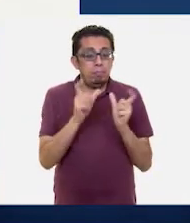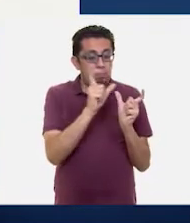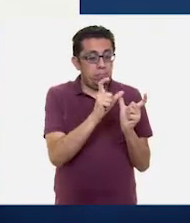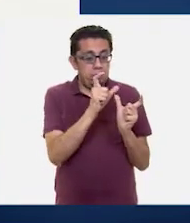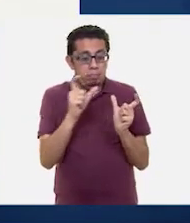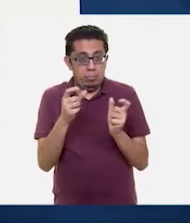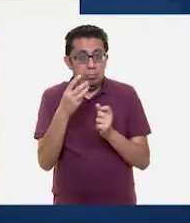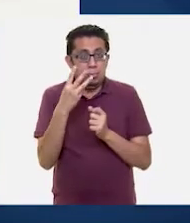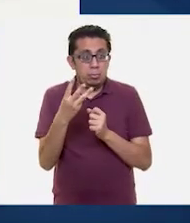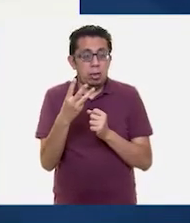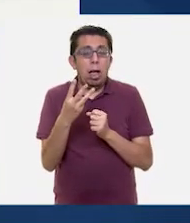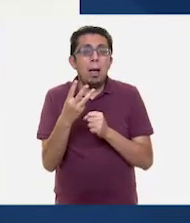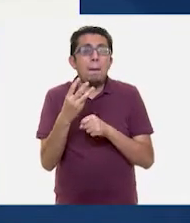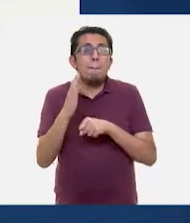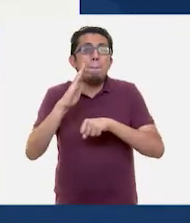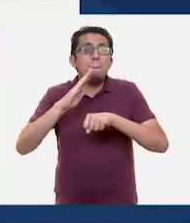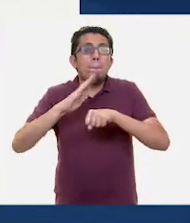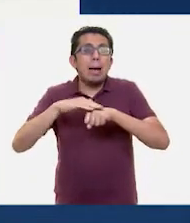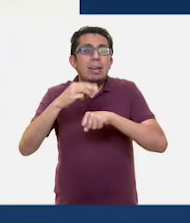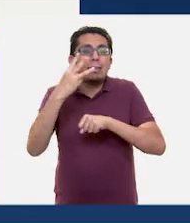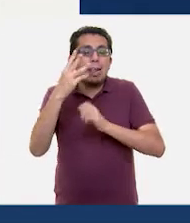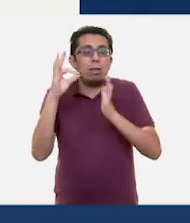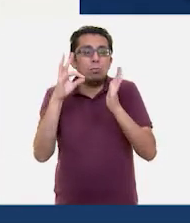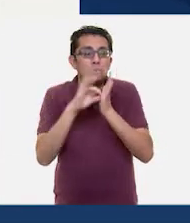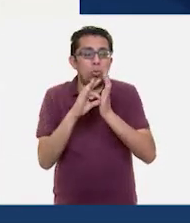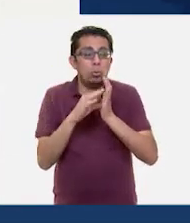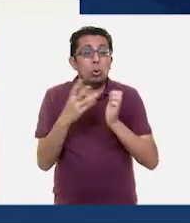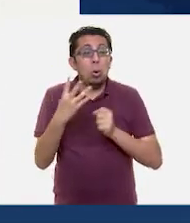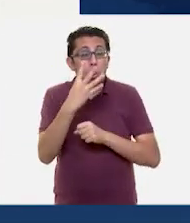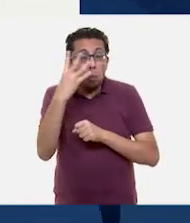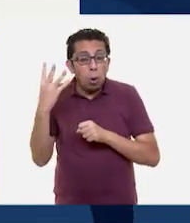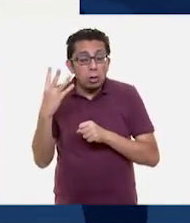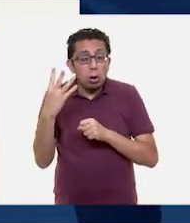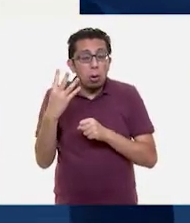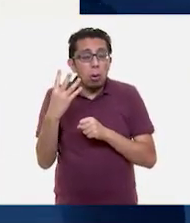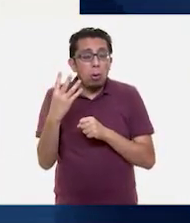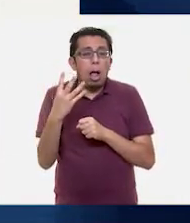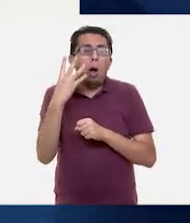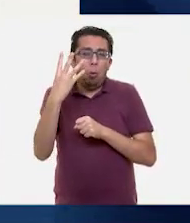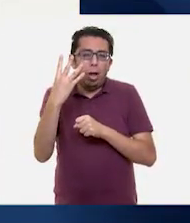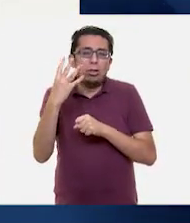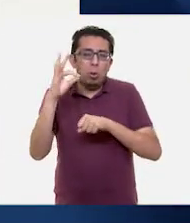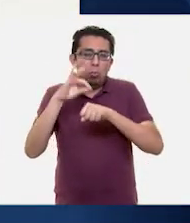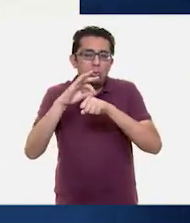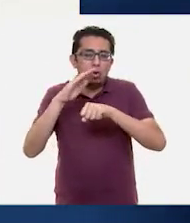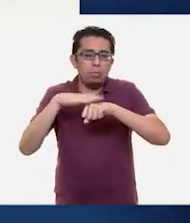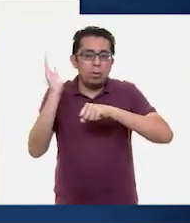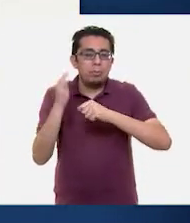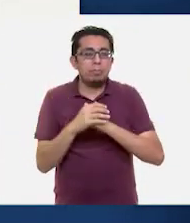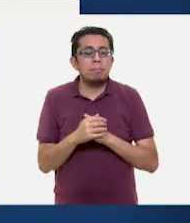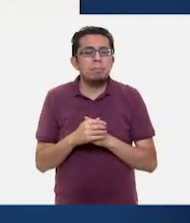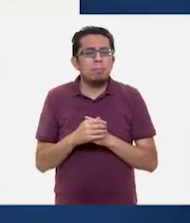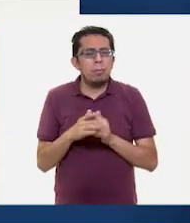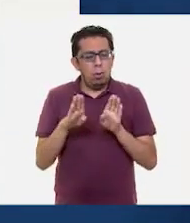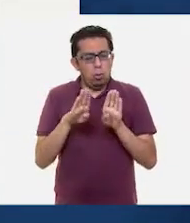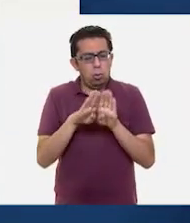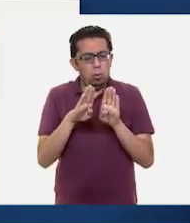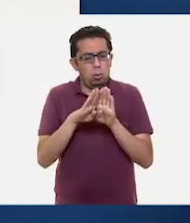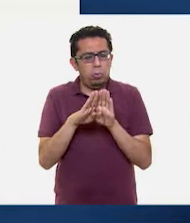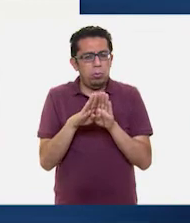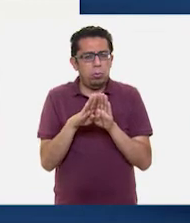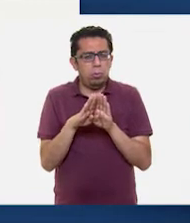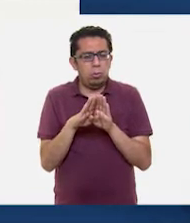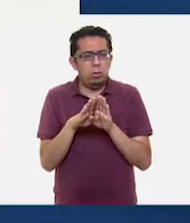Para la 4 aumentó 4 puntos. Sigamos analizando. ¿Cómo aumenta de